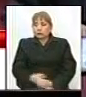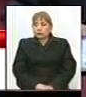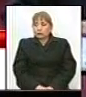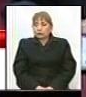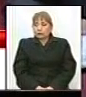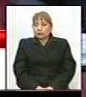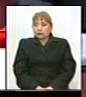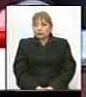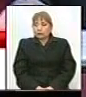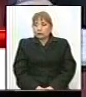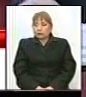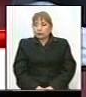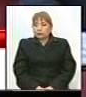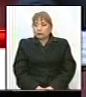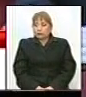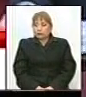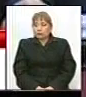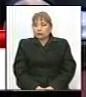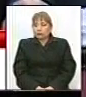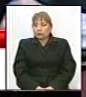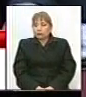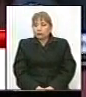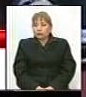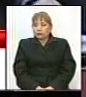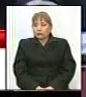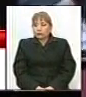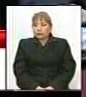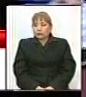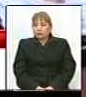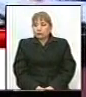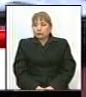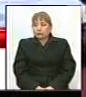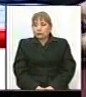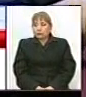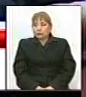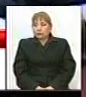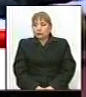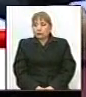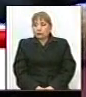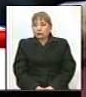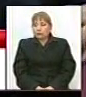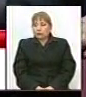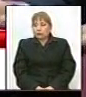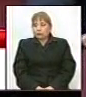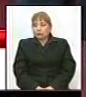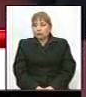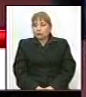ofrece entonces la palabra doctor Ticona, después el señor Cox. Doctor Ticona.